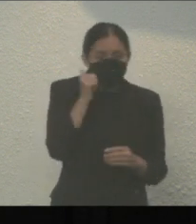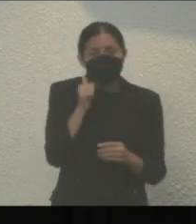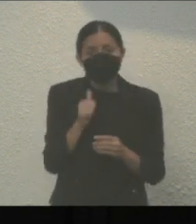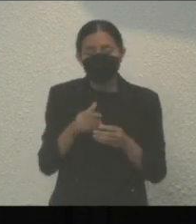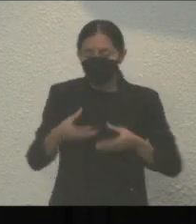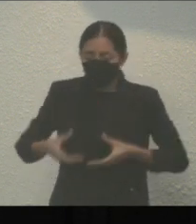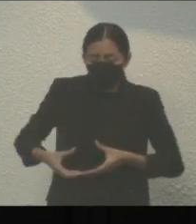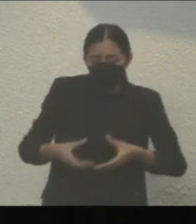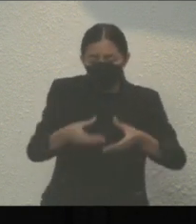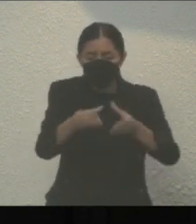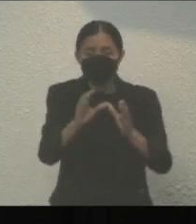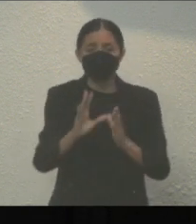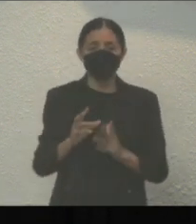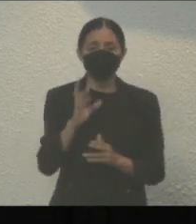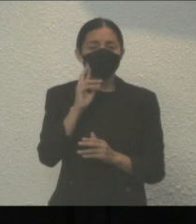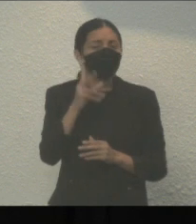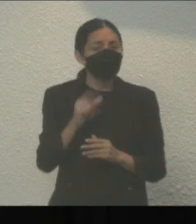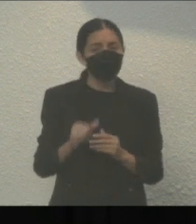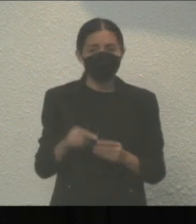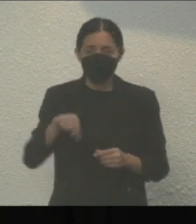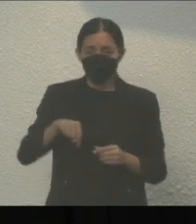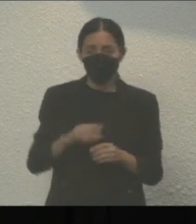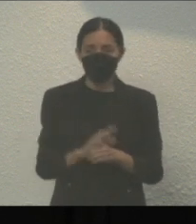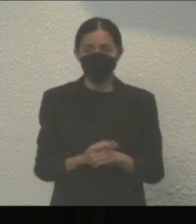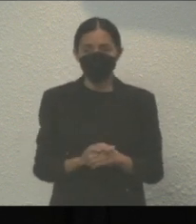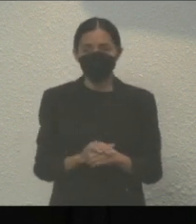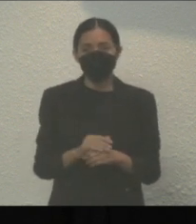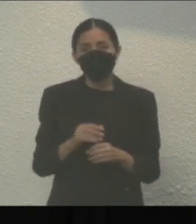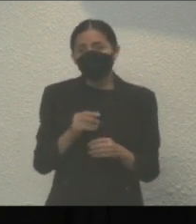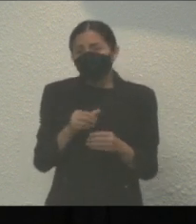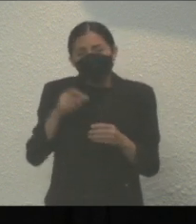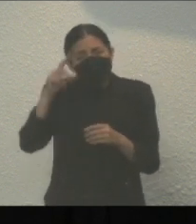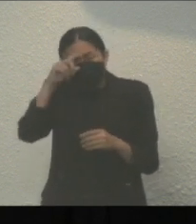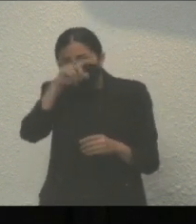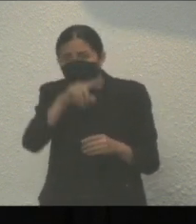mejor camino en estos momentos y en momentos peores.